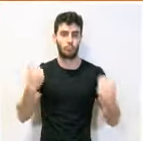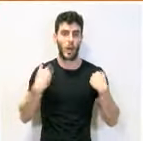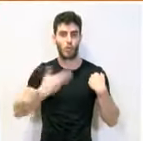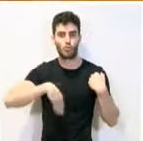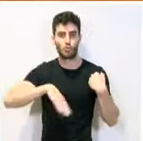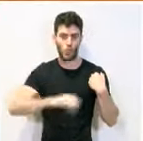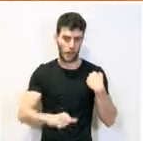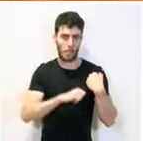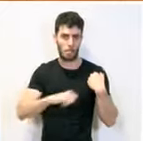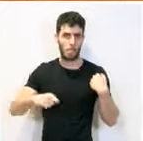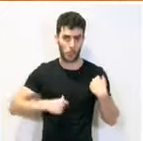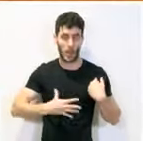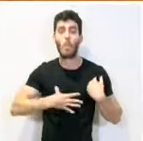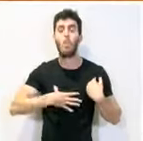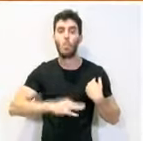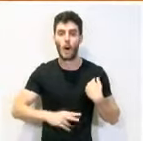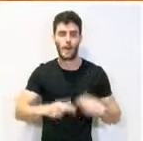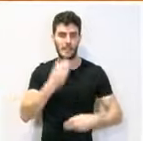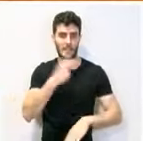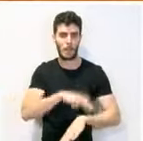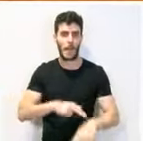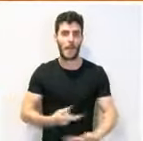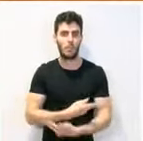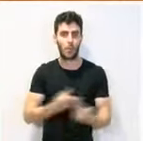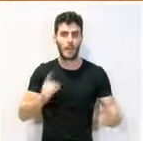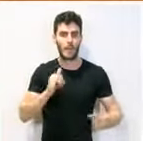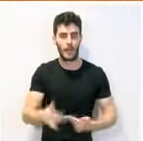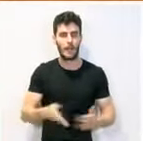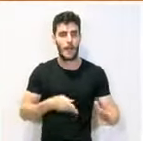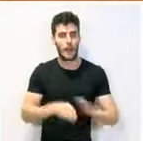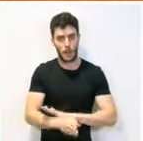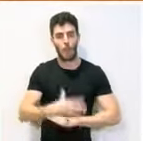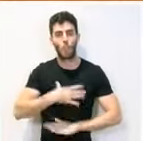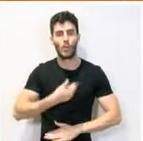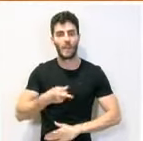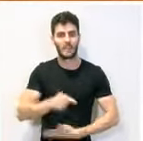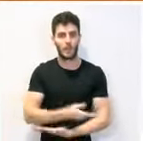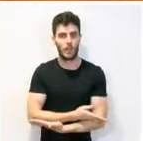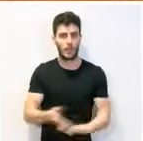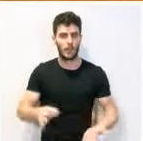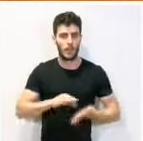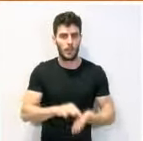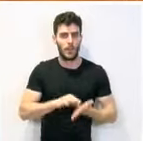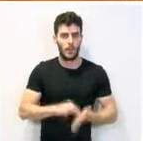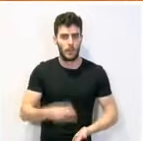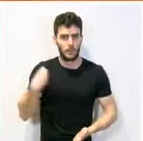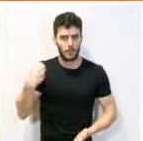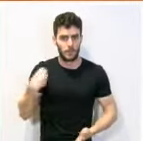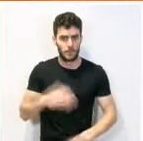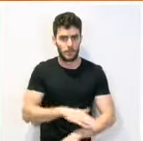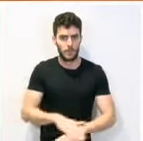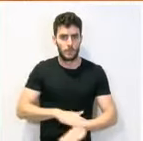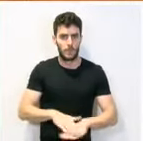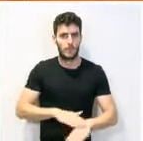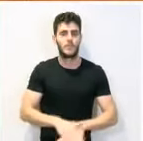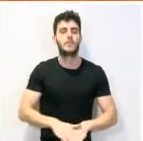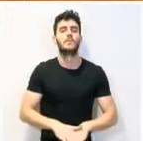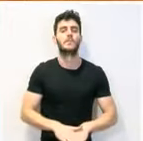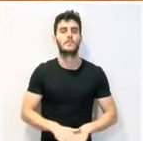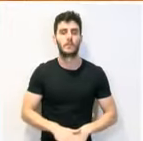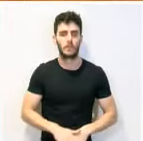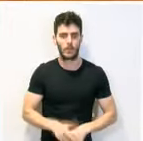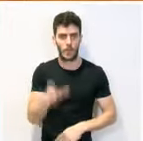propia administración se tenga una banca pública que le permita intervenir y garantizar esos servicios básicos a todas y cada una